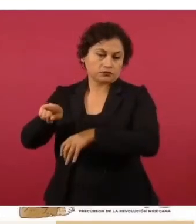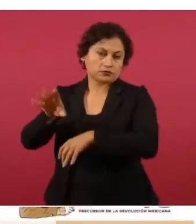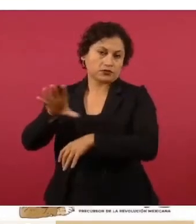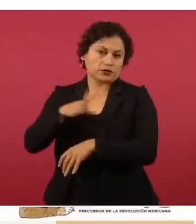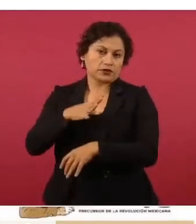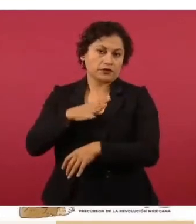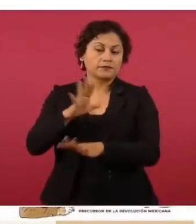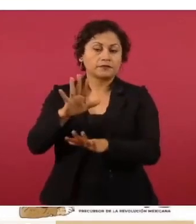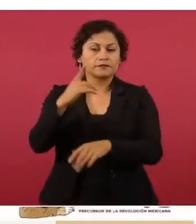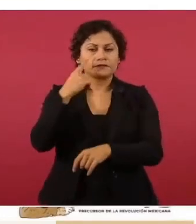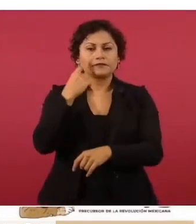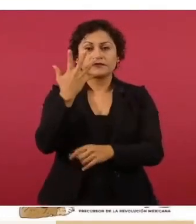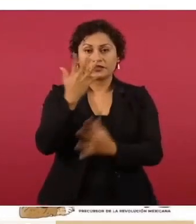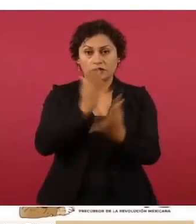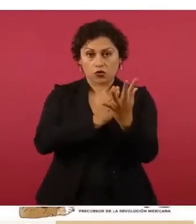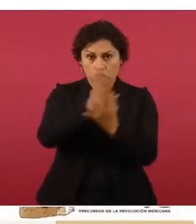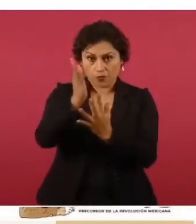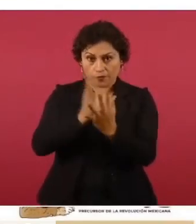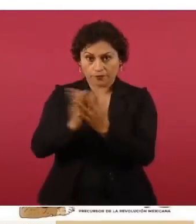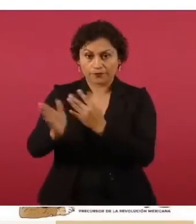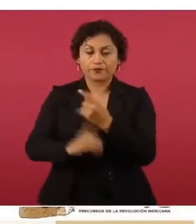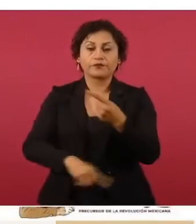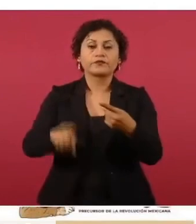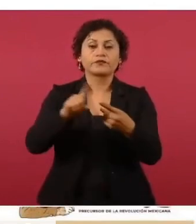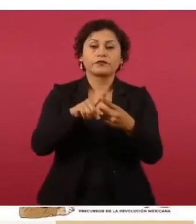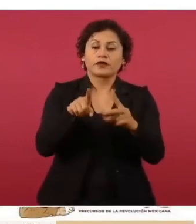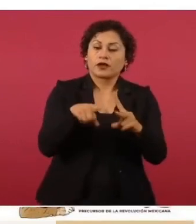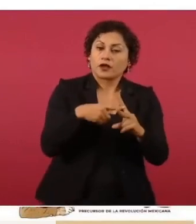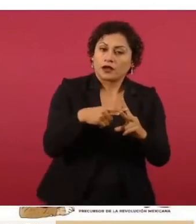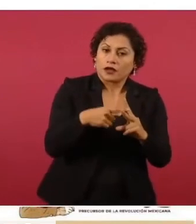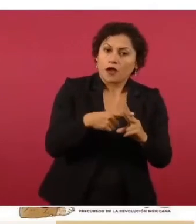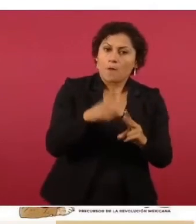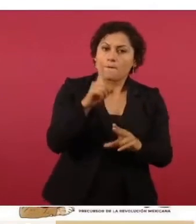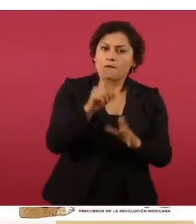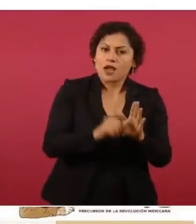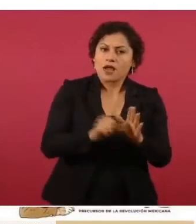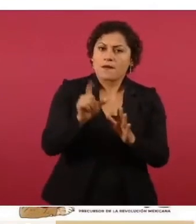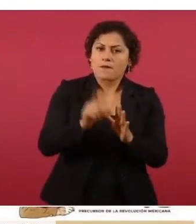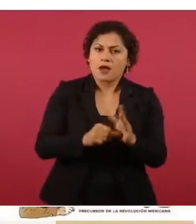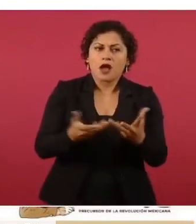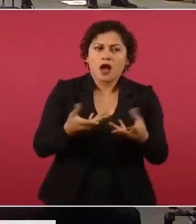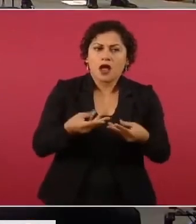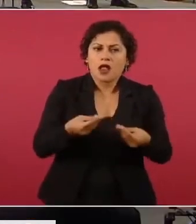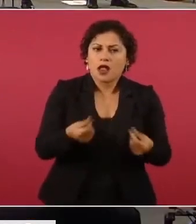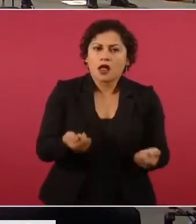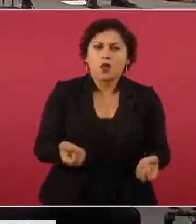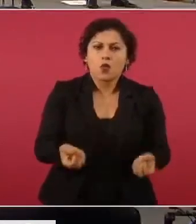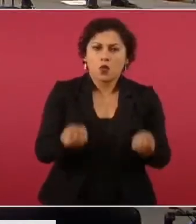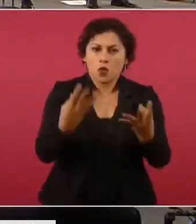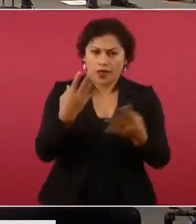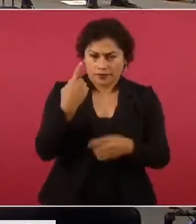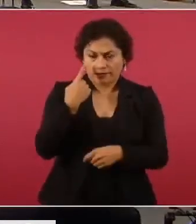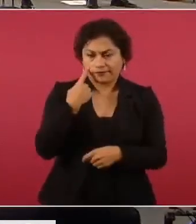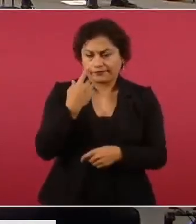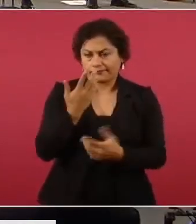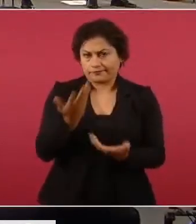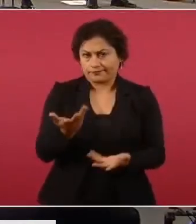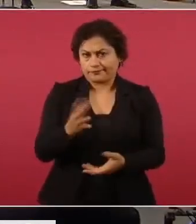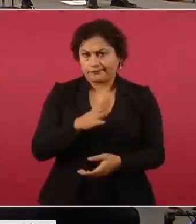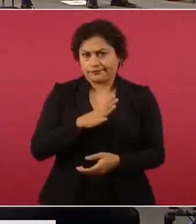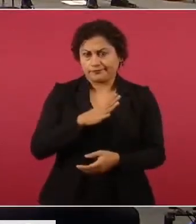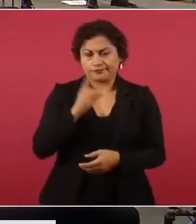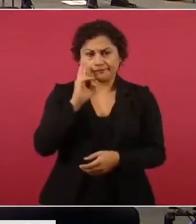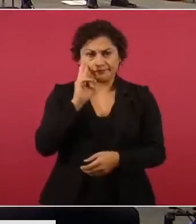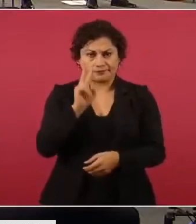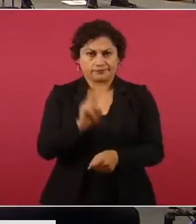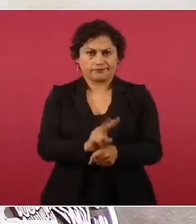el cálculo de los consumos promedios mensuales. Históricamente, la consolidada que se hacía antes en el Seguro